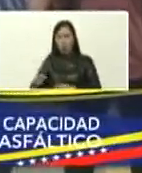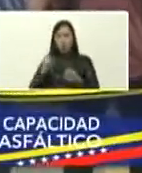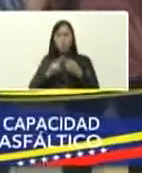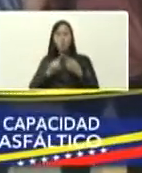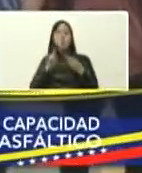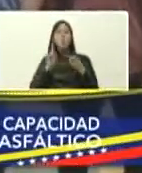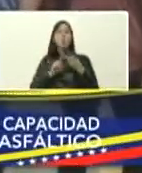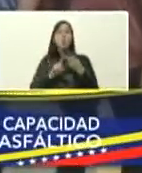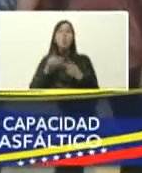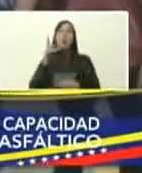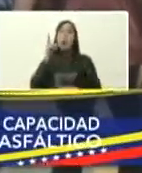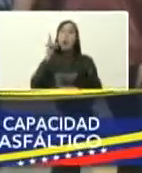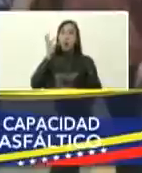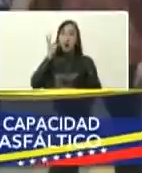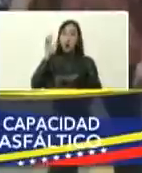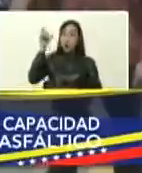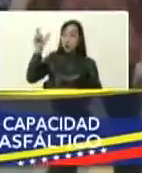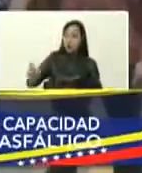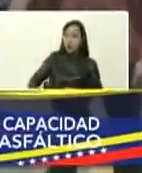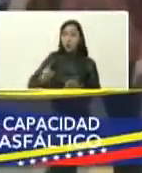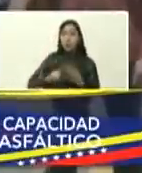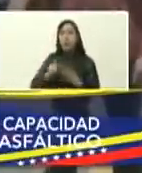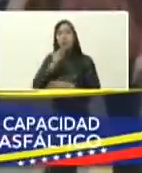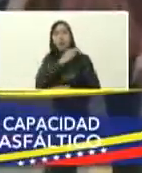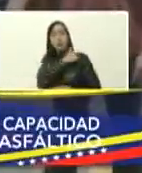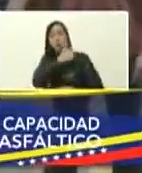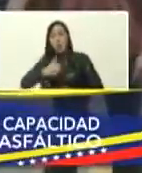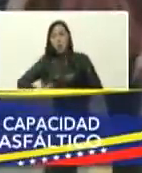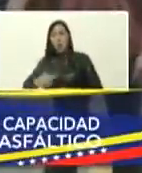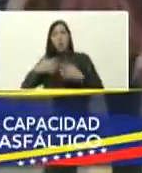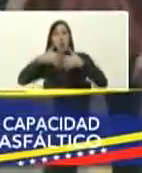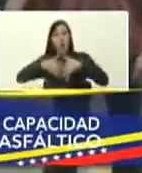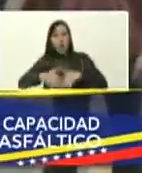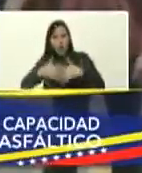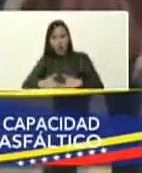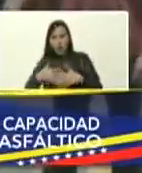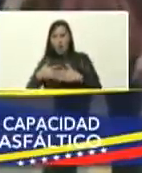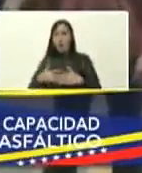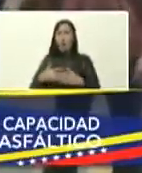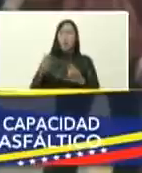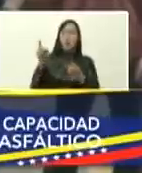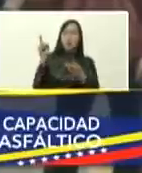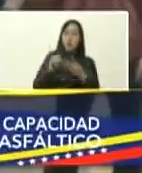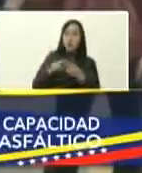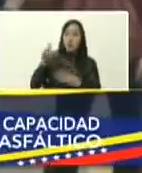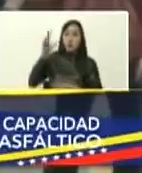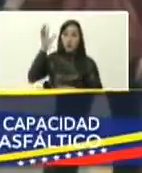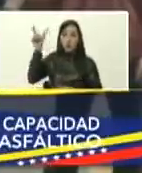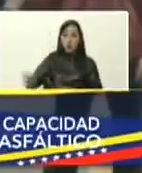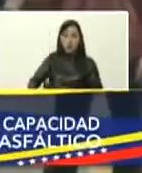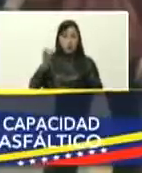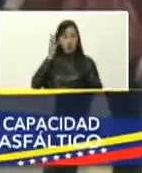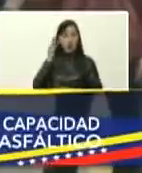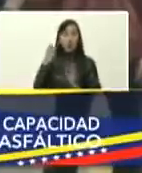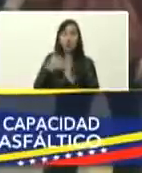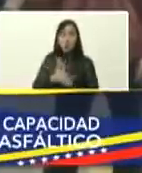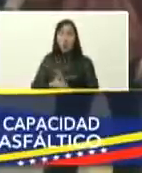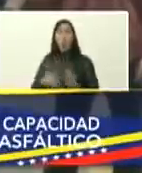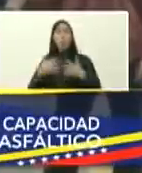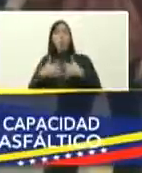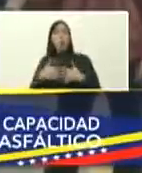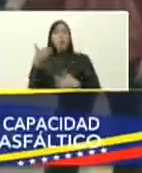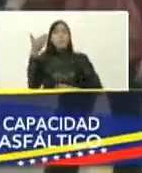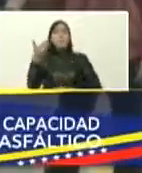a Rafael Hernández, presidente de Sencoex. De Yanira es parte de la junta directiva de la empresa, una empresa de mucho